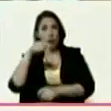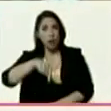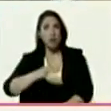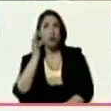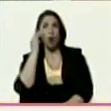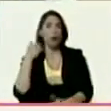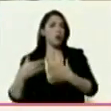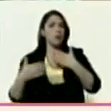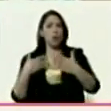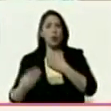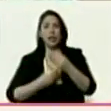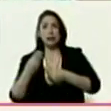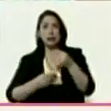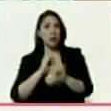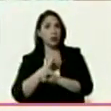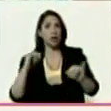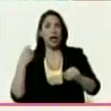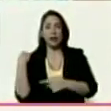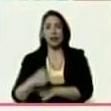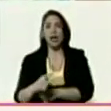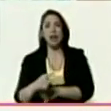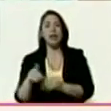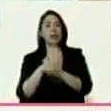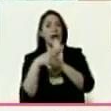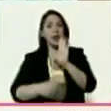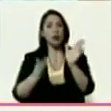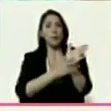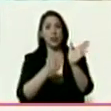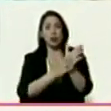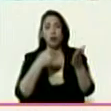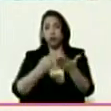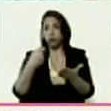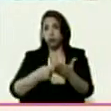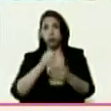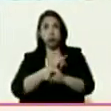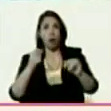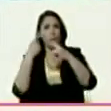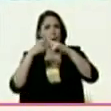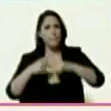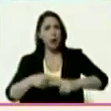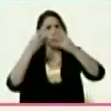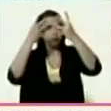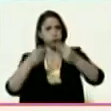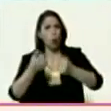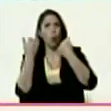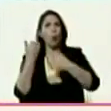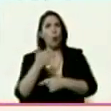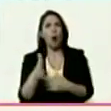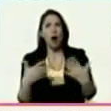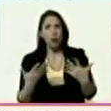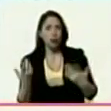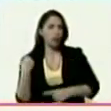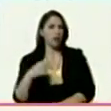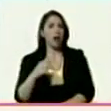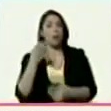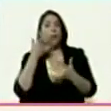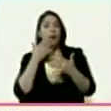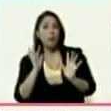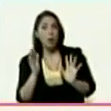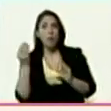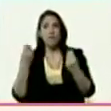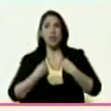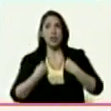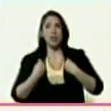importa lo que esté haciendo, ya tiene derecho a su pensión. Y si sacamos la cuenta de cuánto tiene en expectativa de vida, estamos